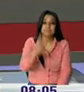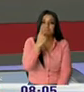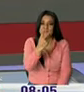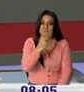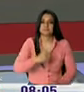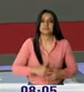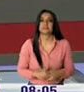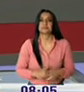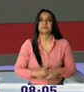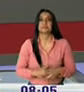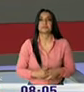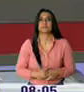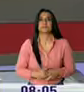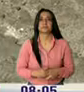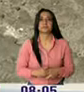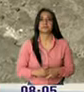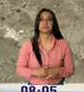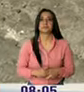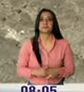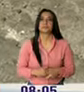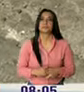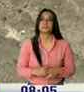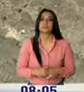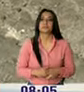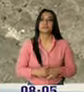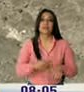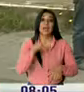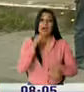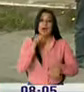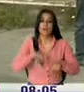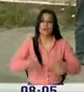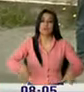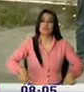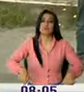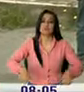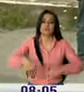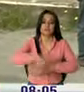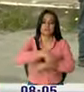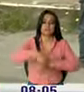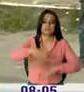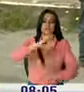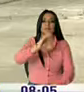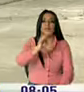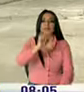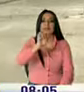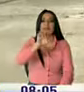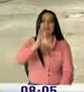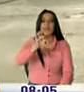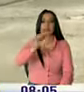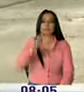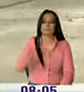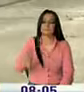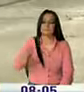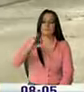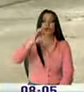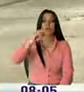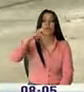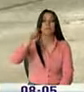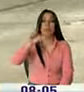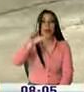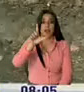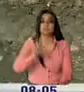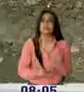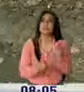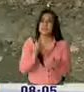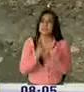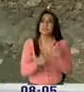nota. La filtración de agua está ubicada entre las calles Cayetano de Chone y Copal. Según varios de los moradores, existe